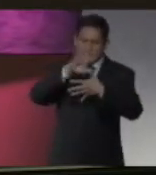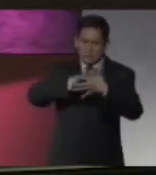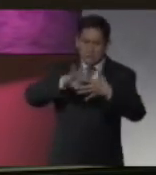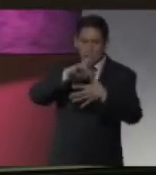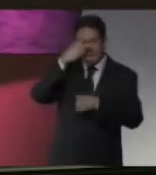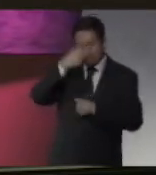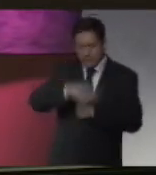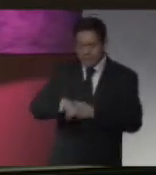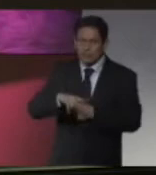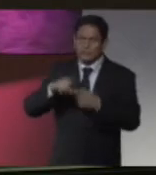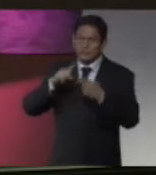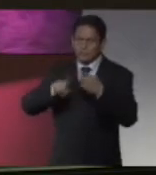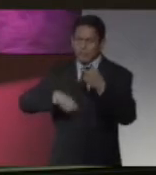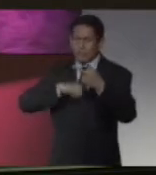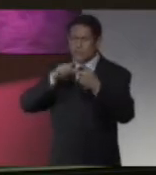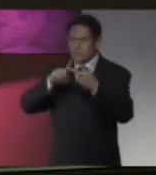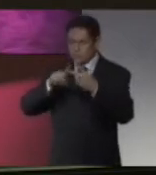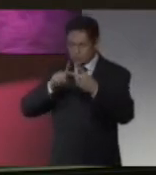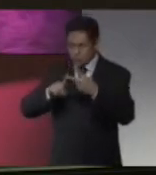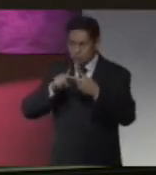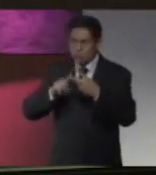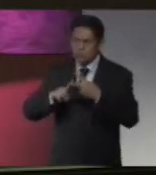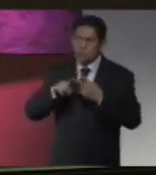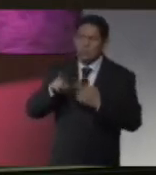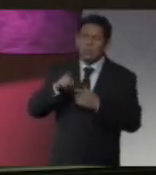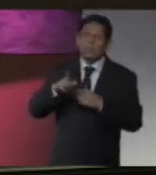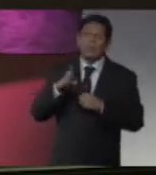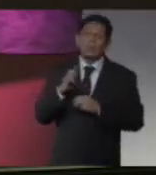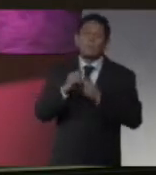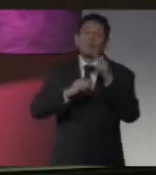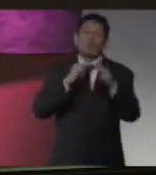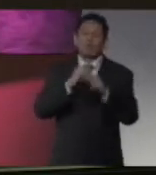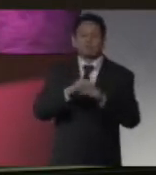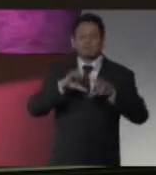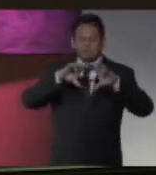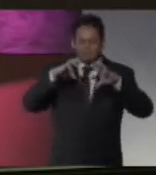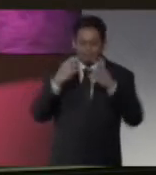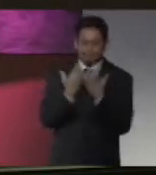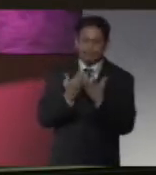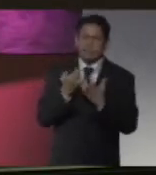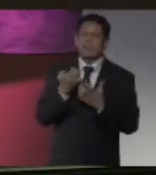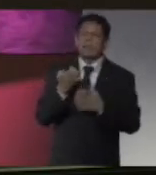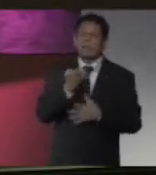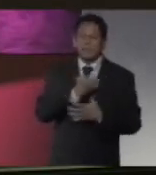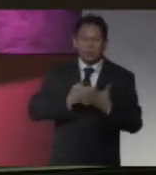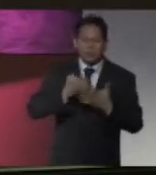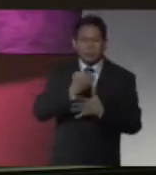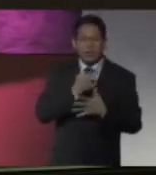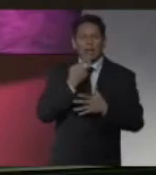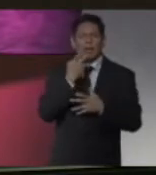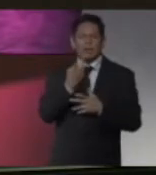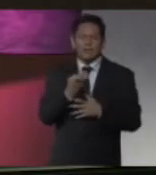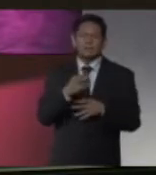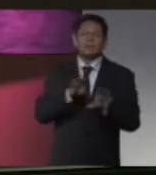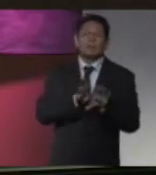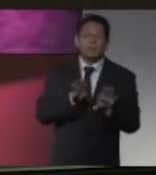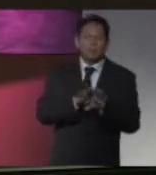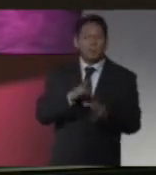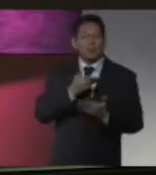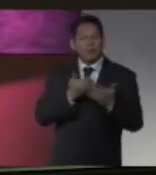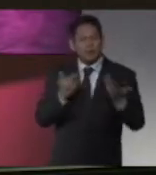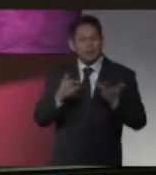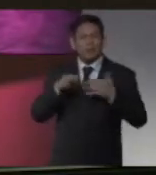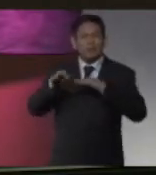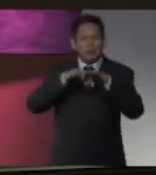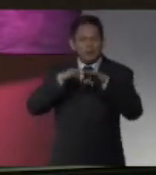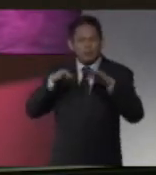lugar, voy a abordar el tema de la globalización económica y cómo esta globalización económica está reestructurando las fuerzas de trabajo a escala global